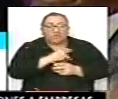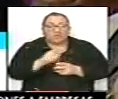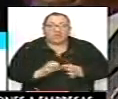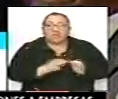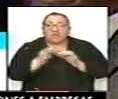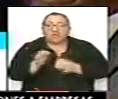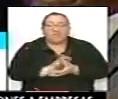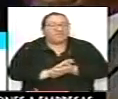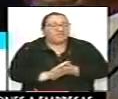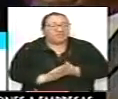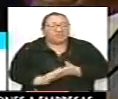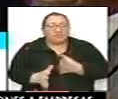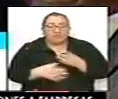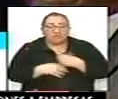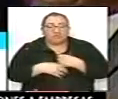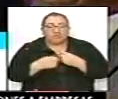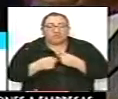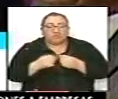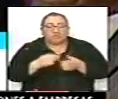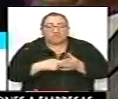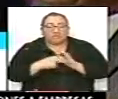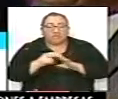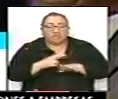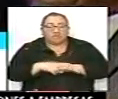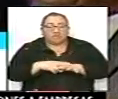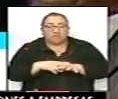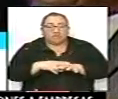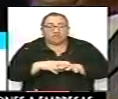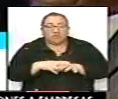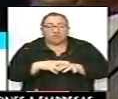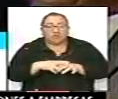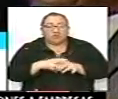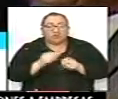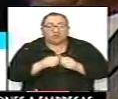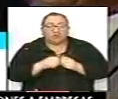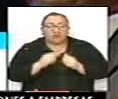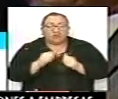ninguna parte, se toman decisiones con WhatsApp.